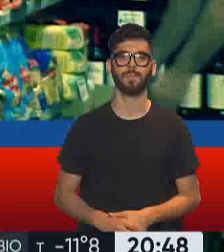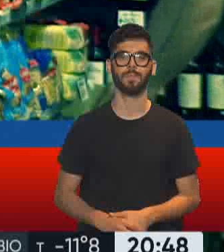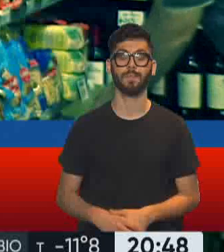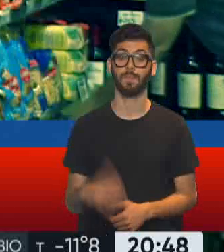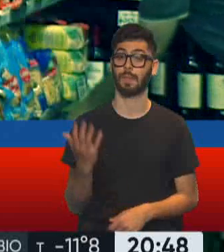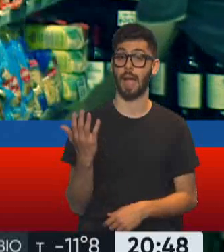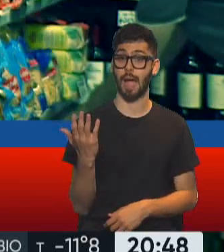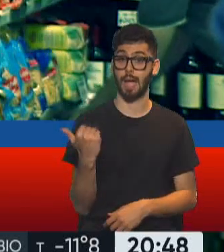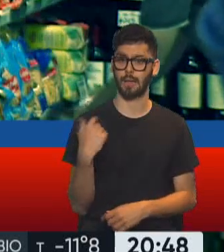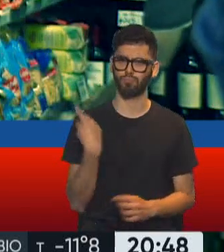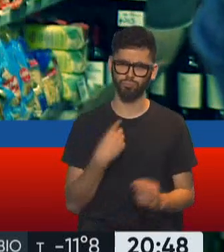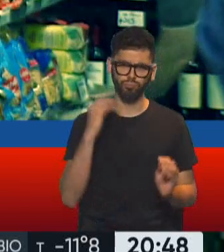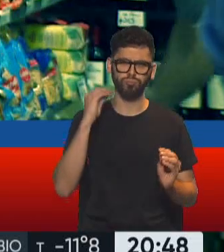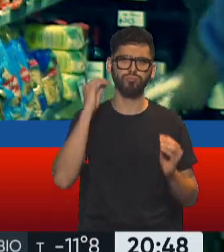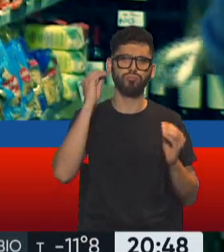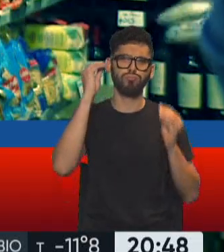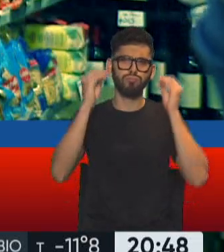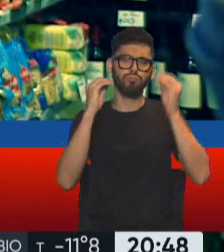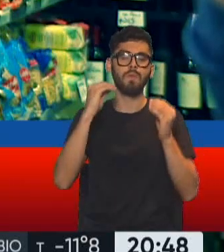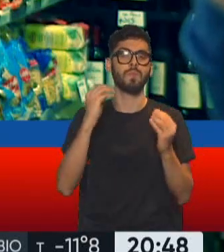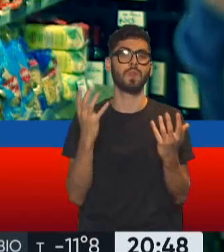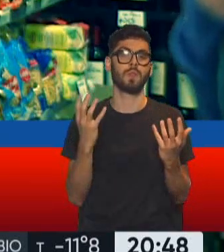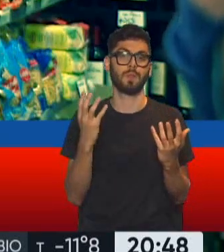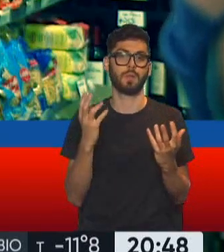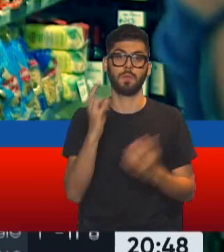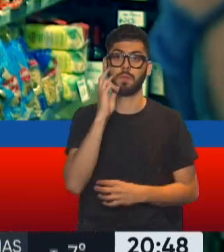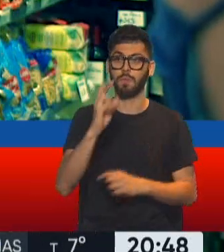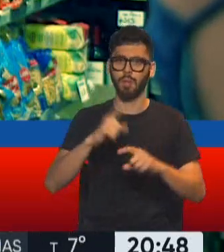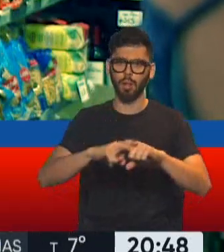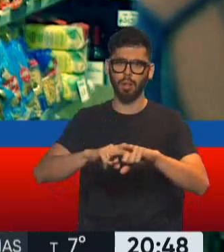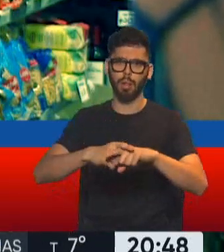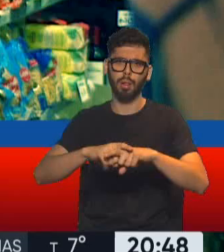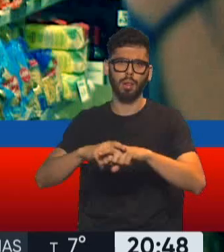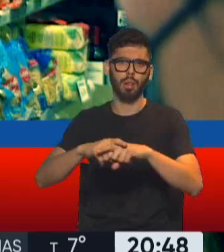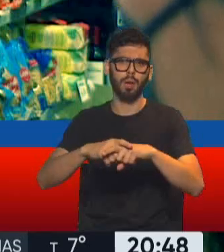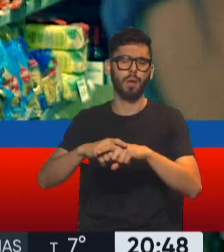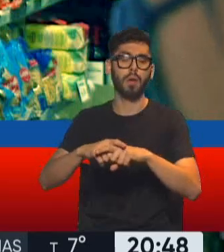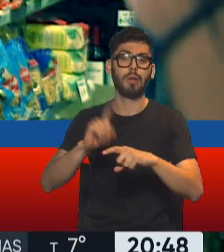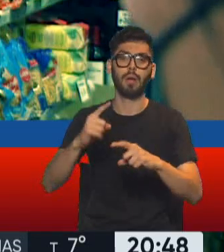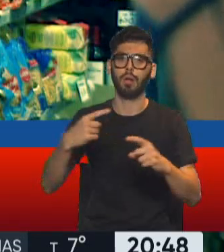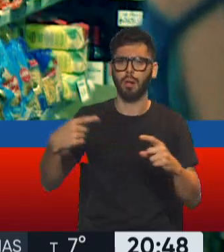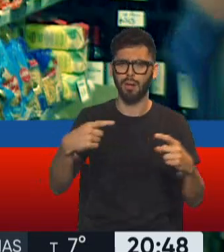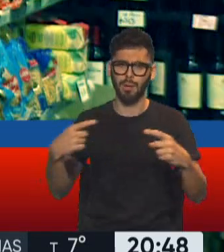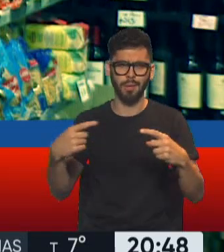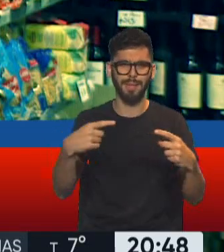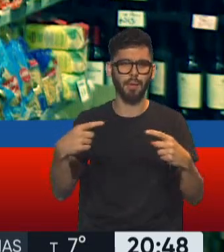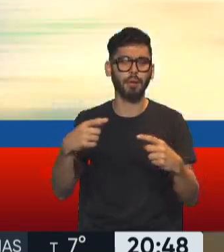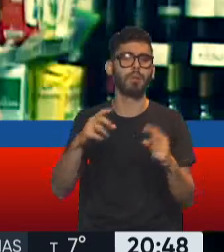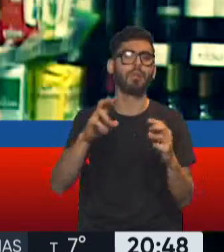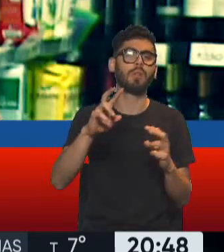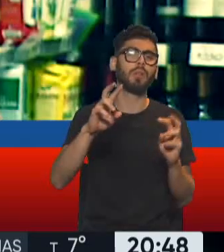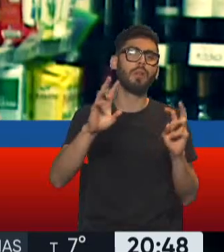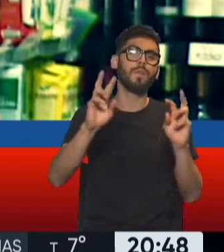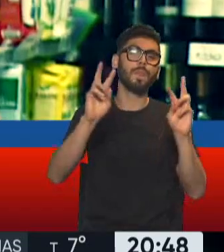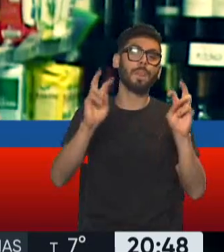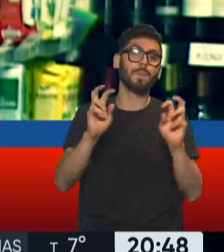Ayer estábamos con preocupación porque ver discutir y tanto oponerse a lo que es